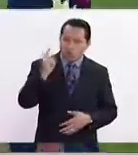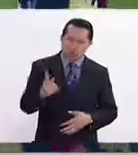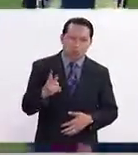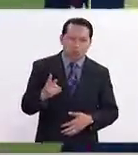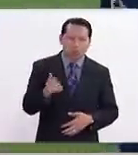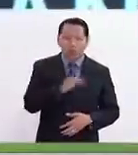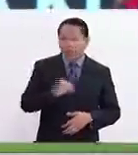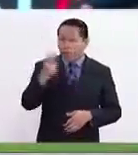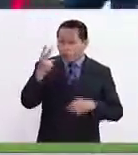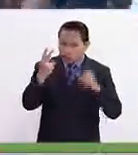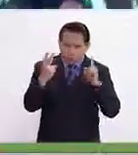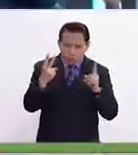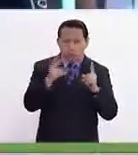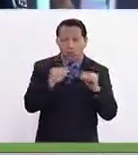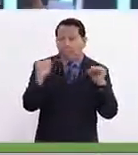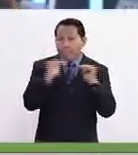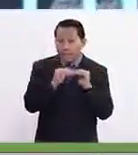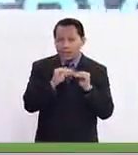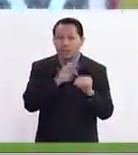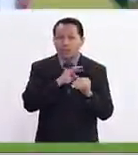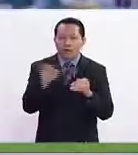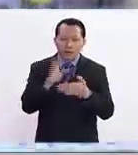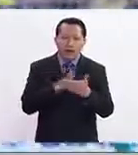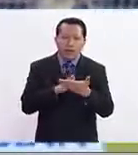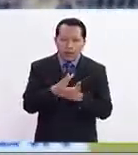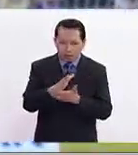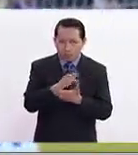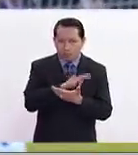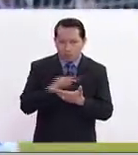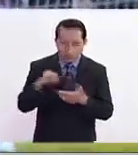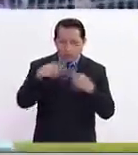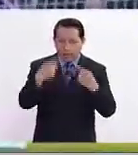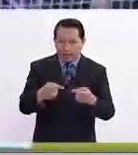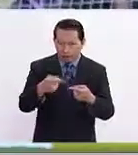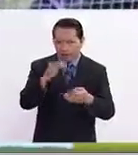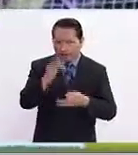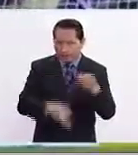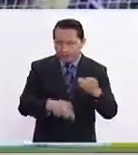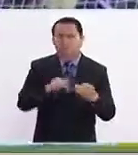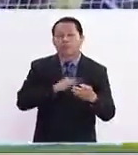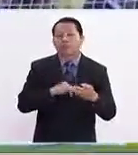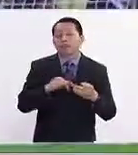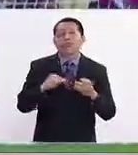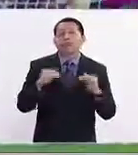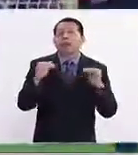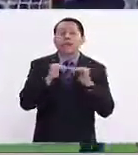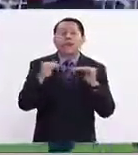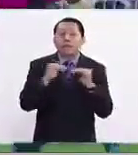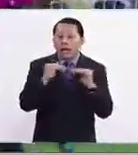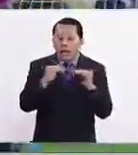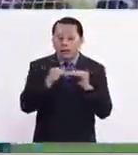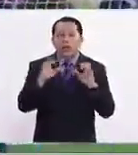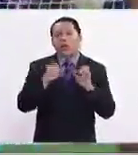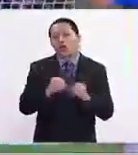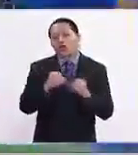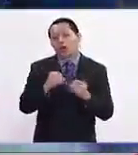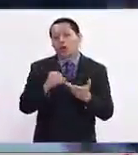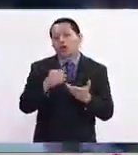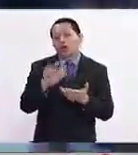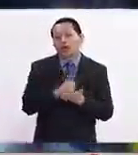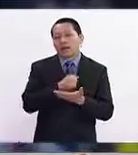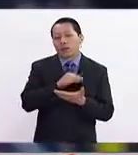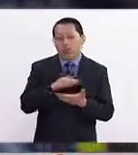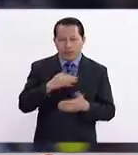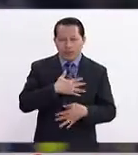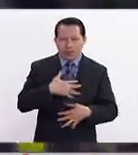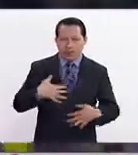con el 2-1 a favor y el empate global lograrían avanzar a la disputa por el título. Cualquier empate y por supuesto también la victoria tendría a la U de